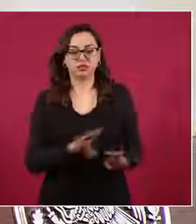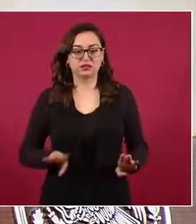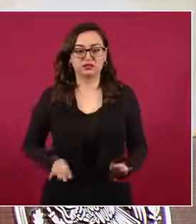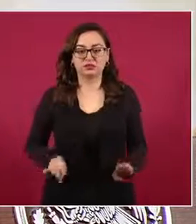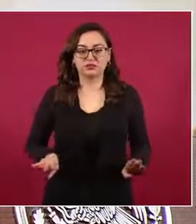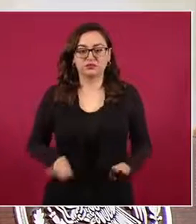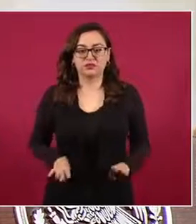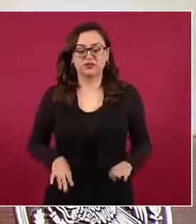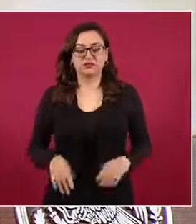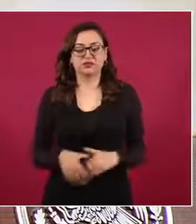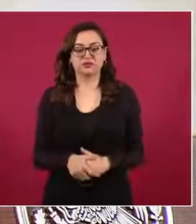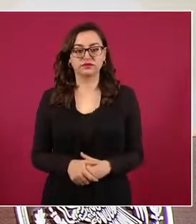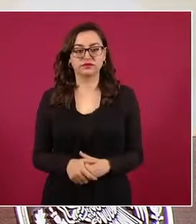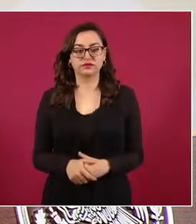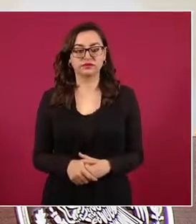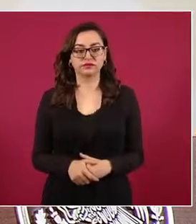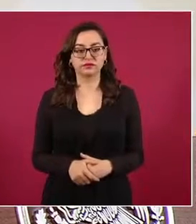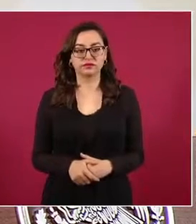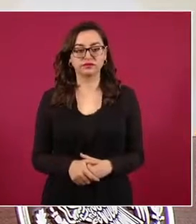Dice,